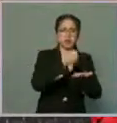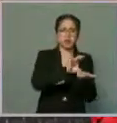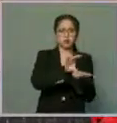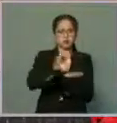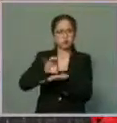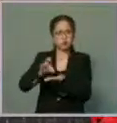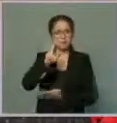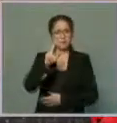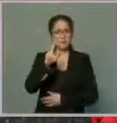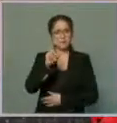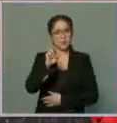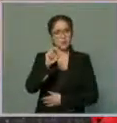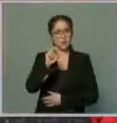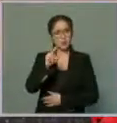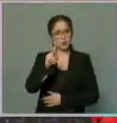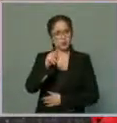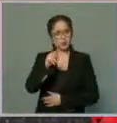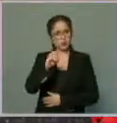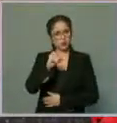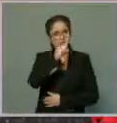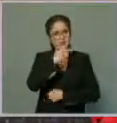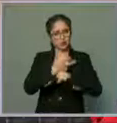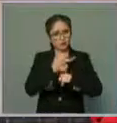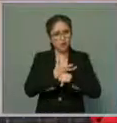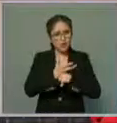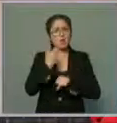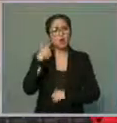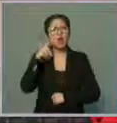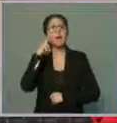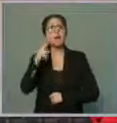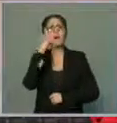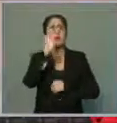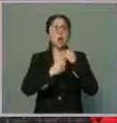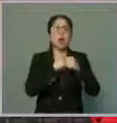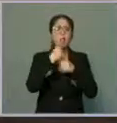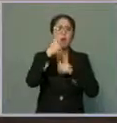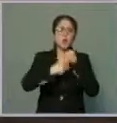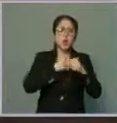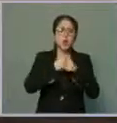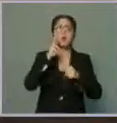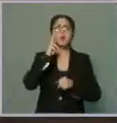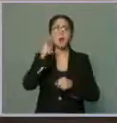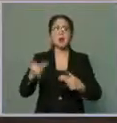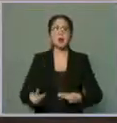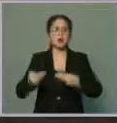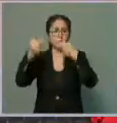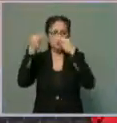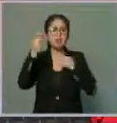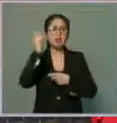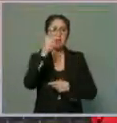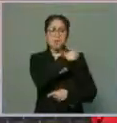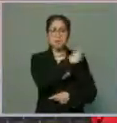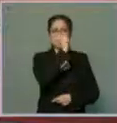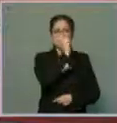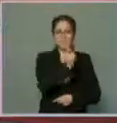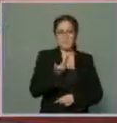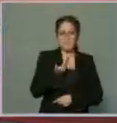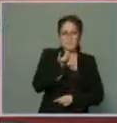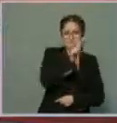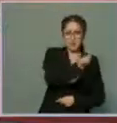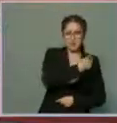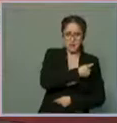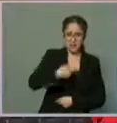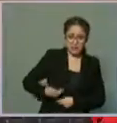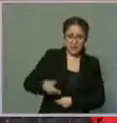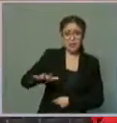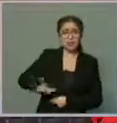semanas, es cada año ver el proceso de negociación de qué es lo que pide el presidente y qué es lo que le da el Congreso. En esta